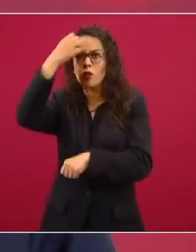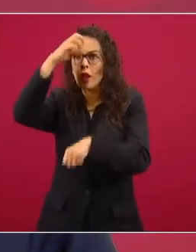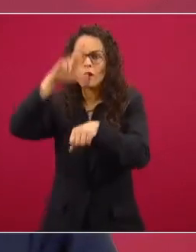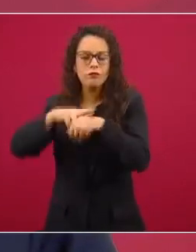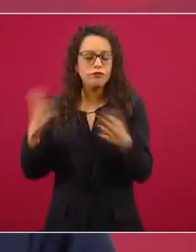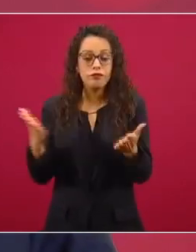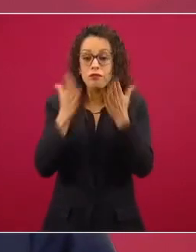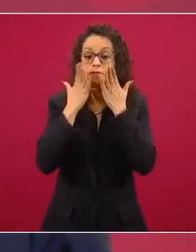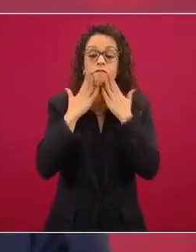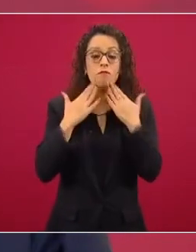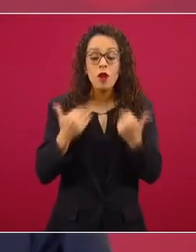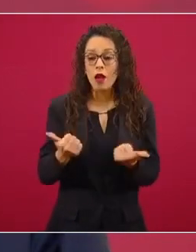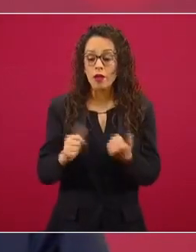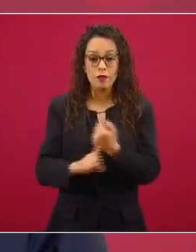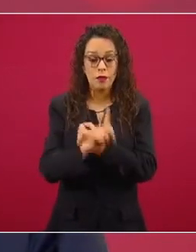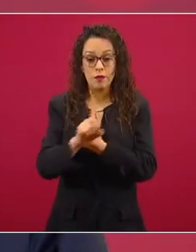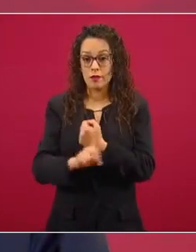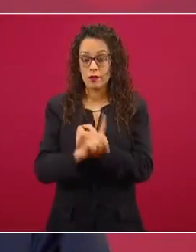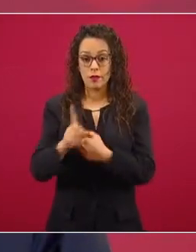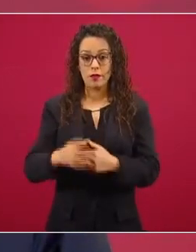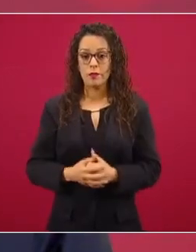No